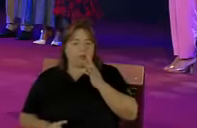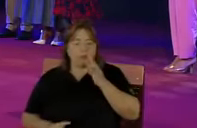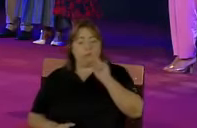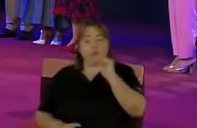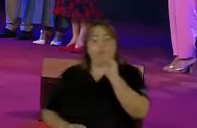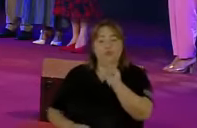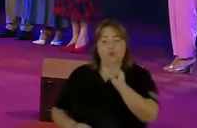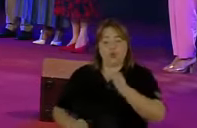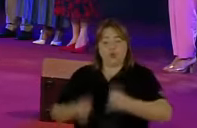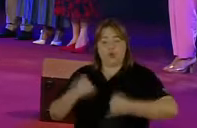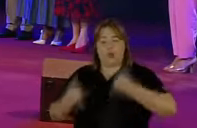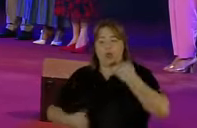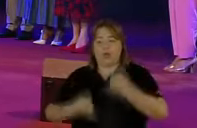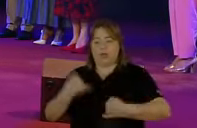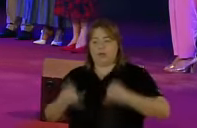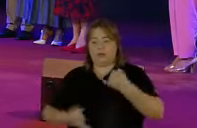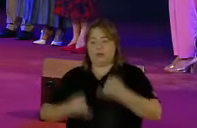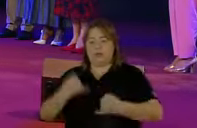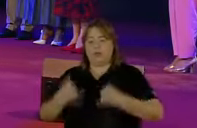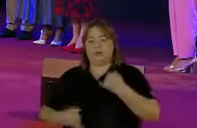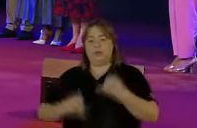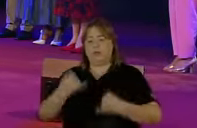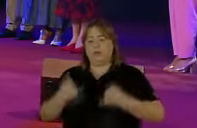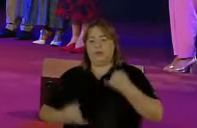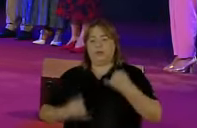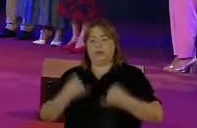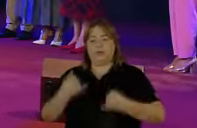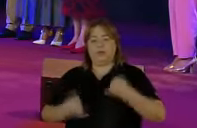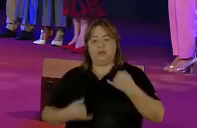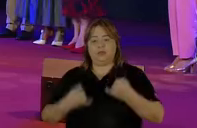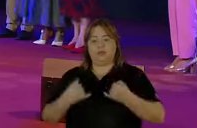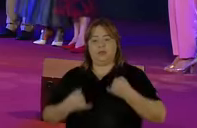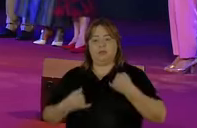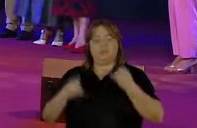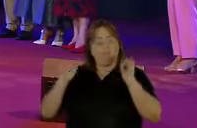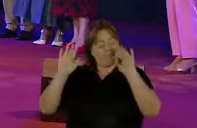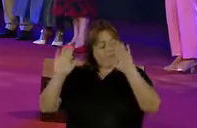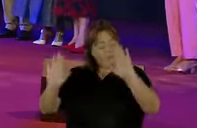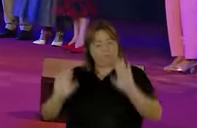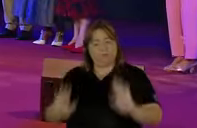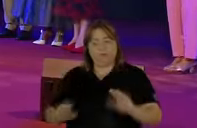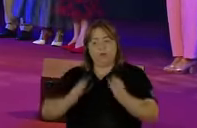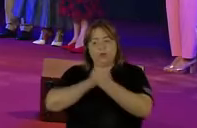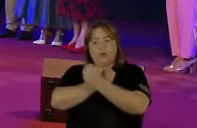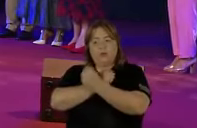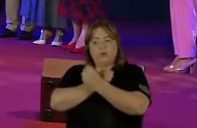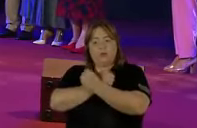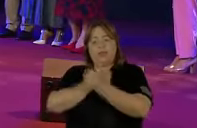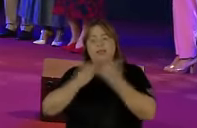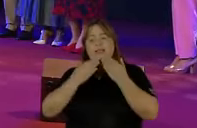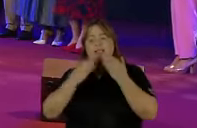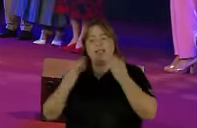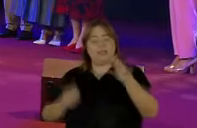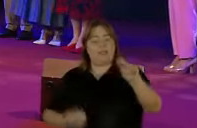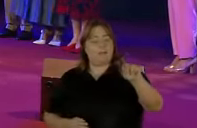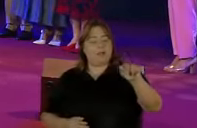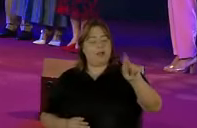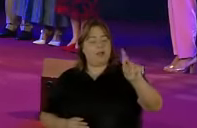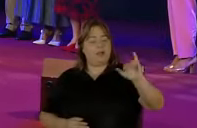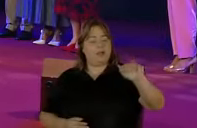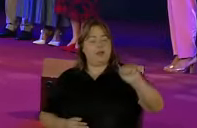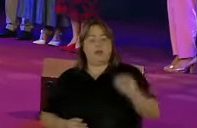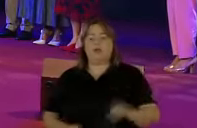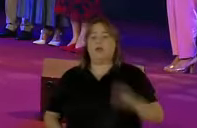alegría para nosotros, eso fue, wow, apreciamos mucho eso. Y gracias, María del Pilar, por ser tu